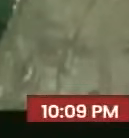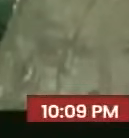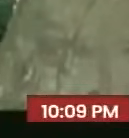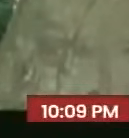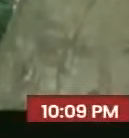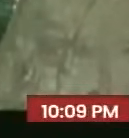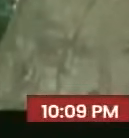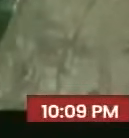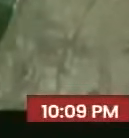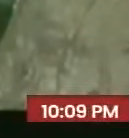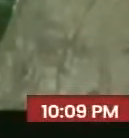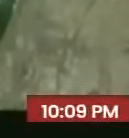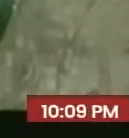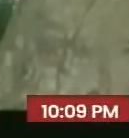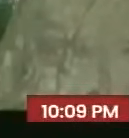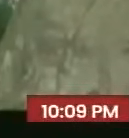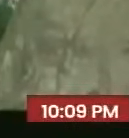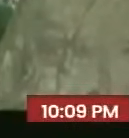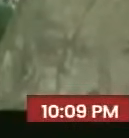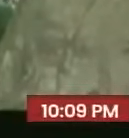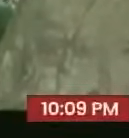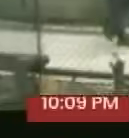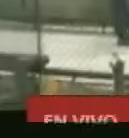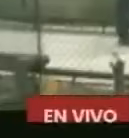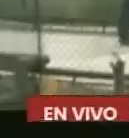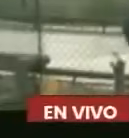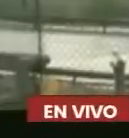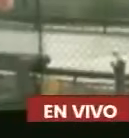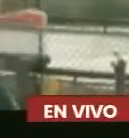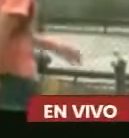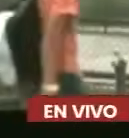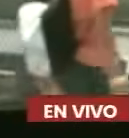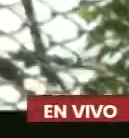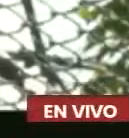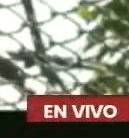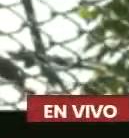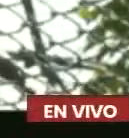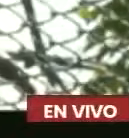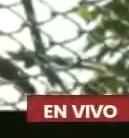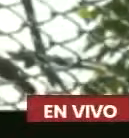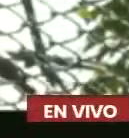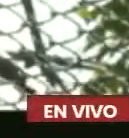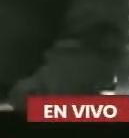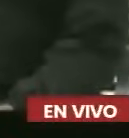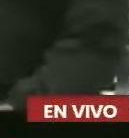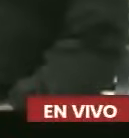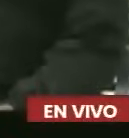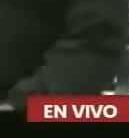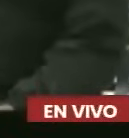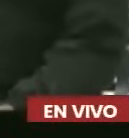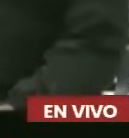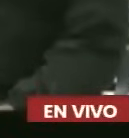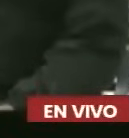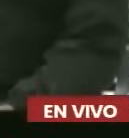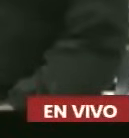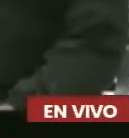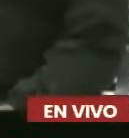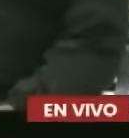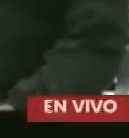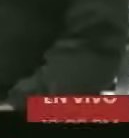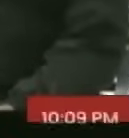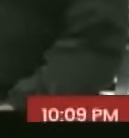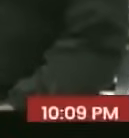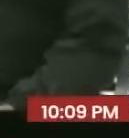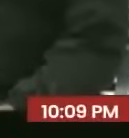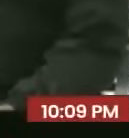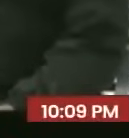reproducción, que es muy importante para conservar nuestras especies en peligro de extinción, como es el águila arpía, como es el cóndor de los